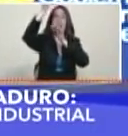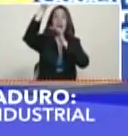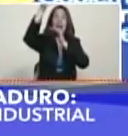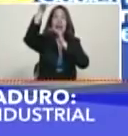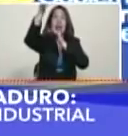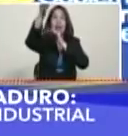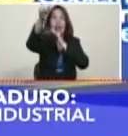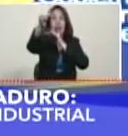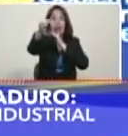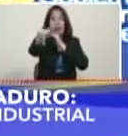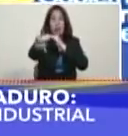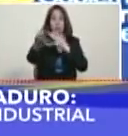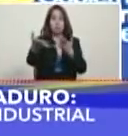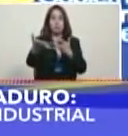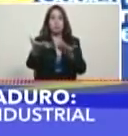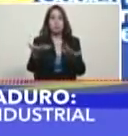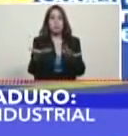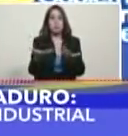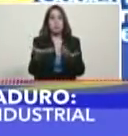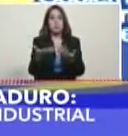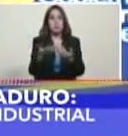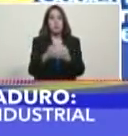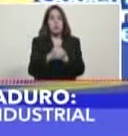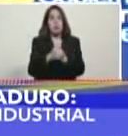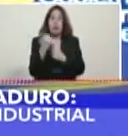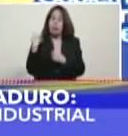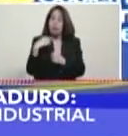precisión. Lo tiene Venezuela.